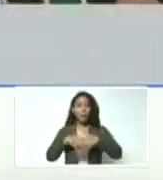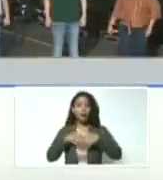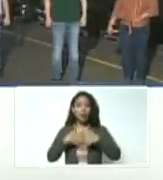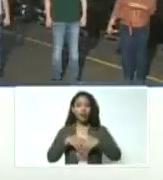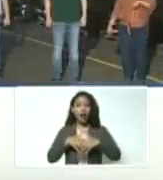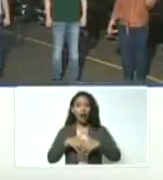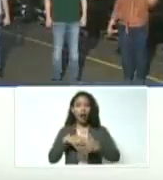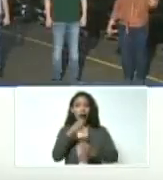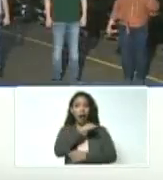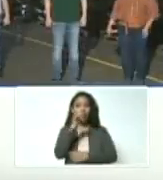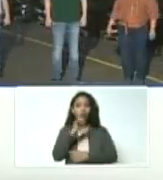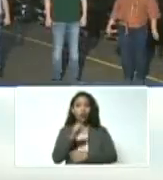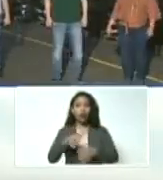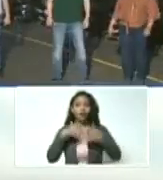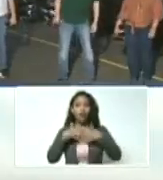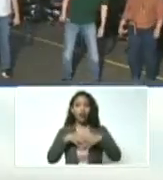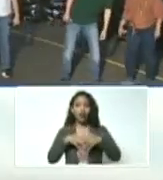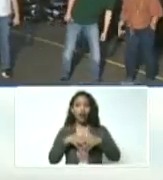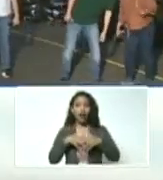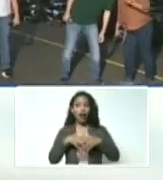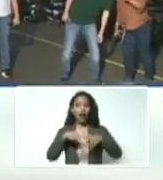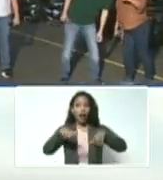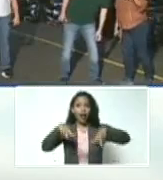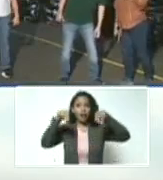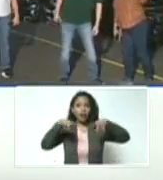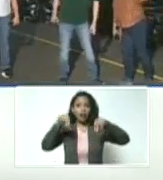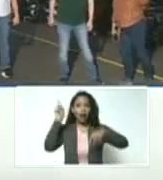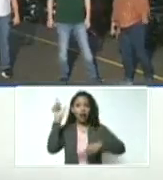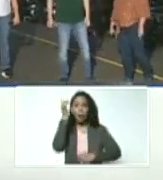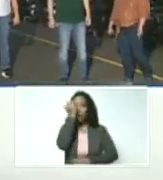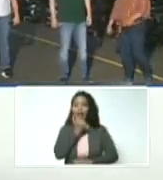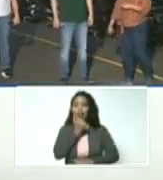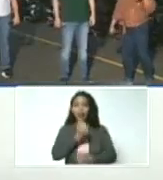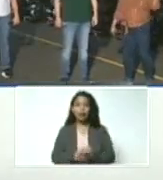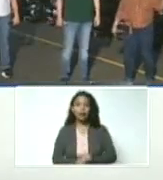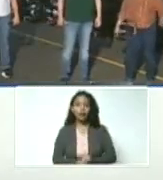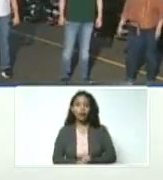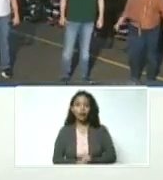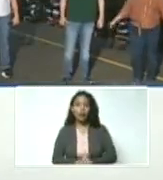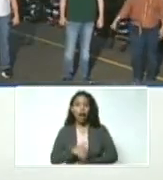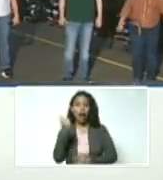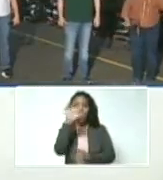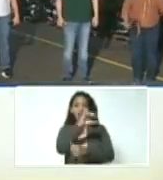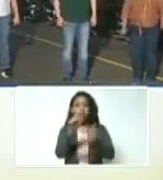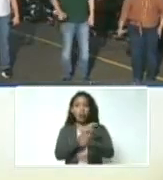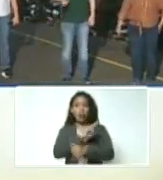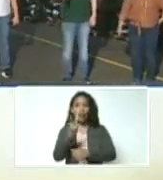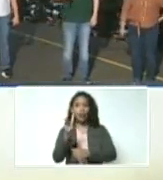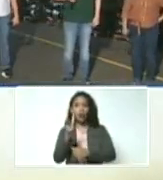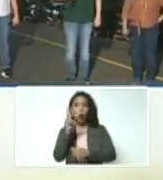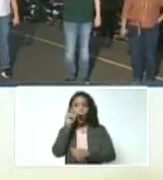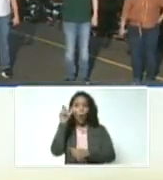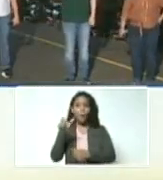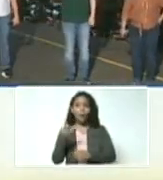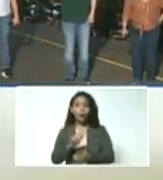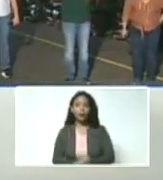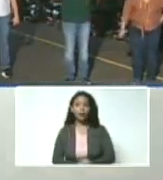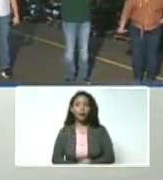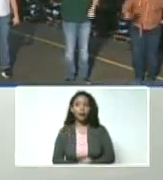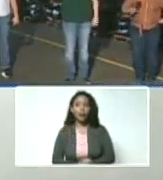la zona industrial Castillito, en Valencia. Allá está el viceministro Eduardo Hurtado en